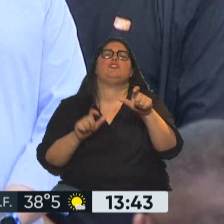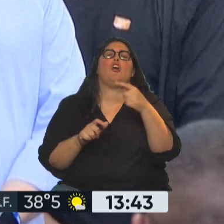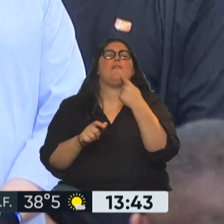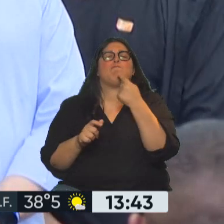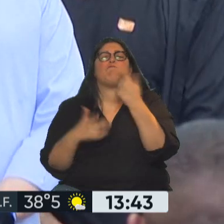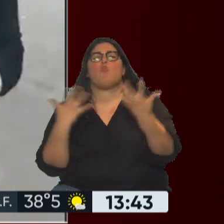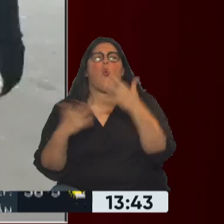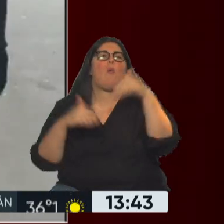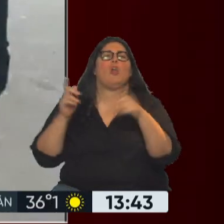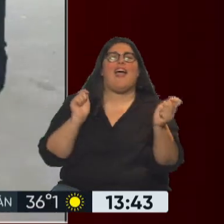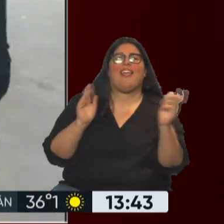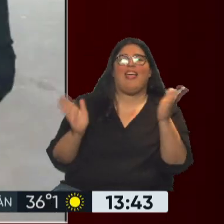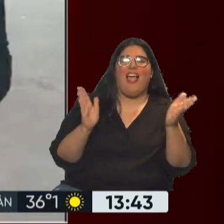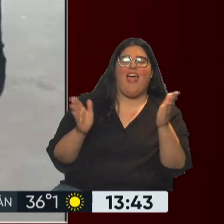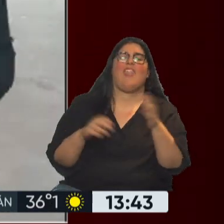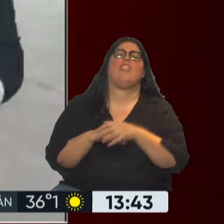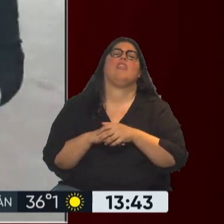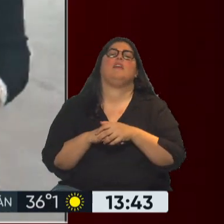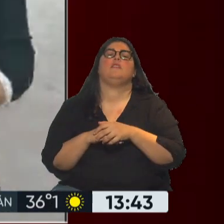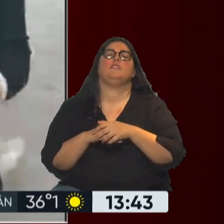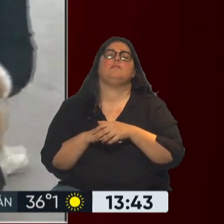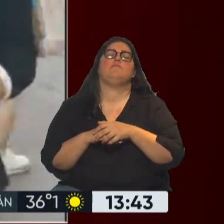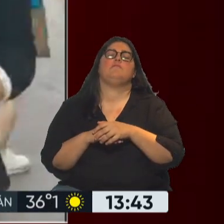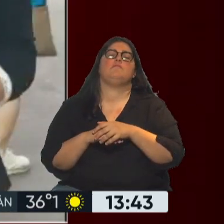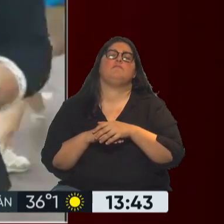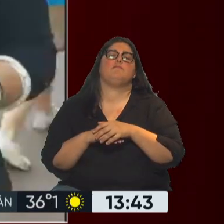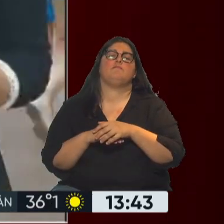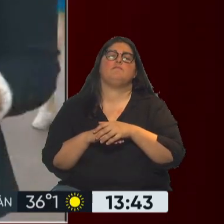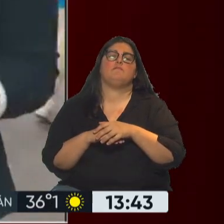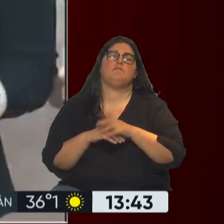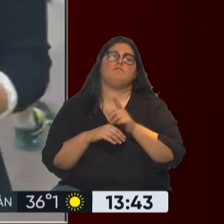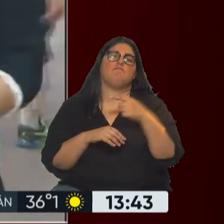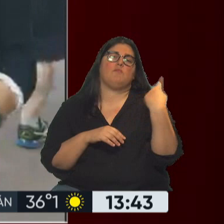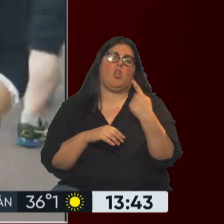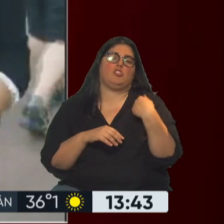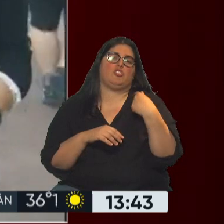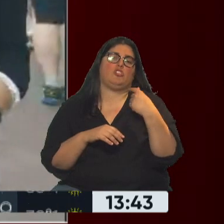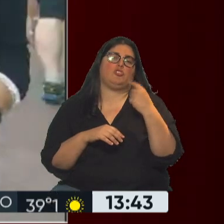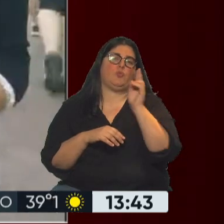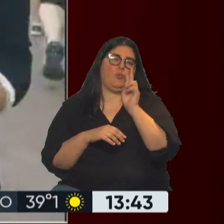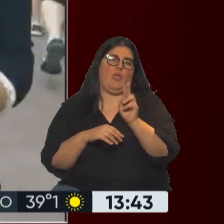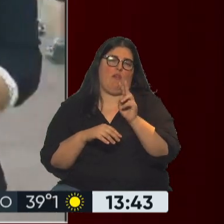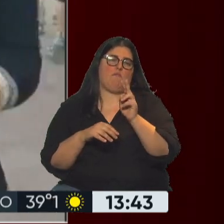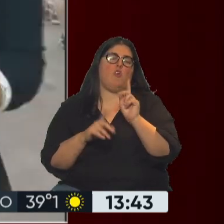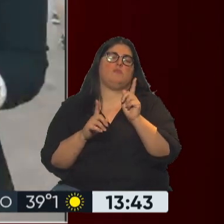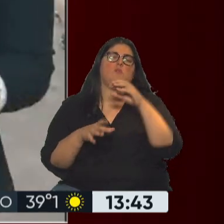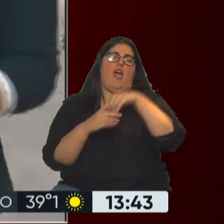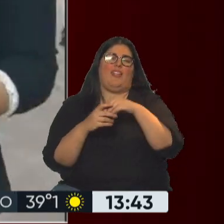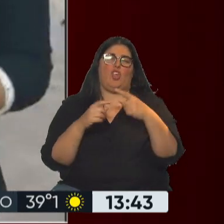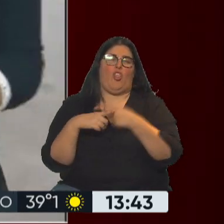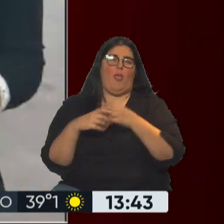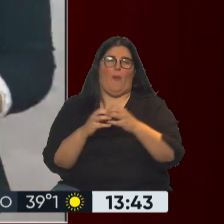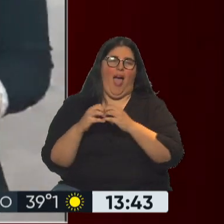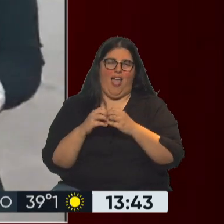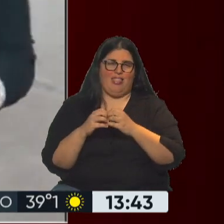que fue de más de 20% en la primera vuelta. Eso lo vamos teniendo, bueno, veíamos parte del debate, algunos 2 puntos